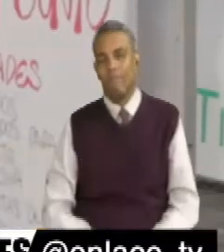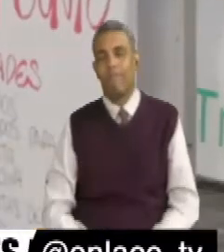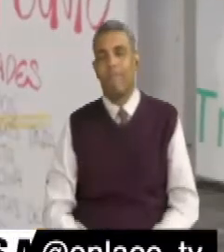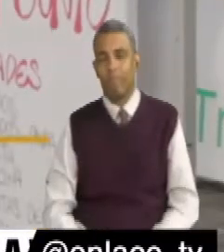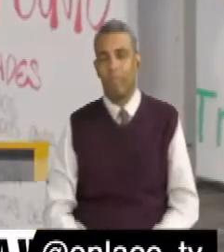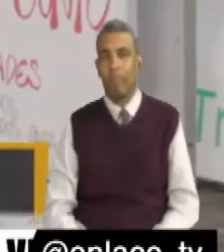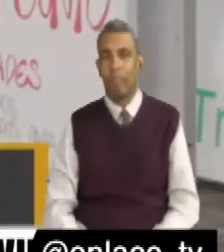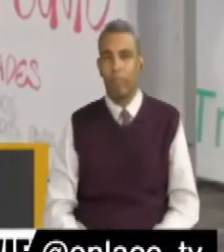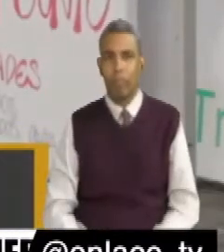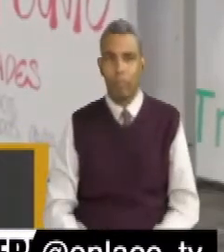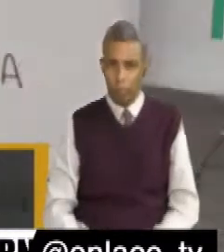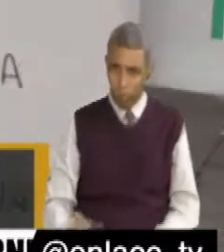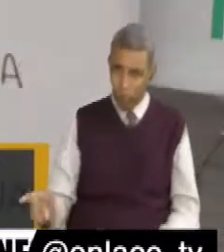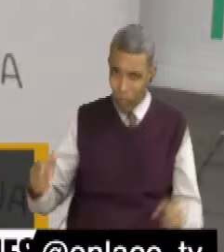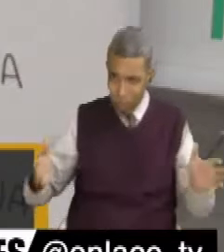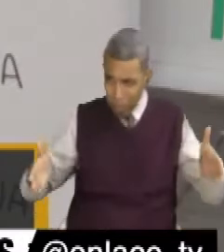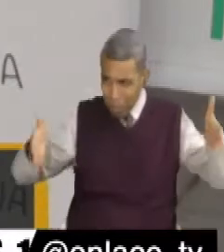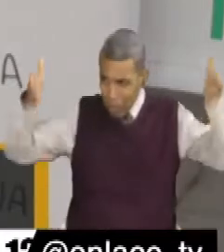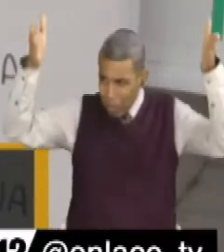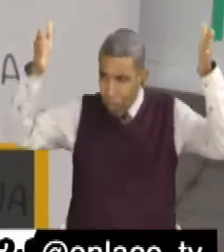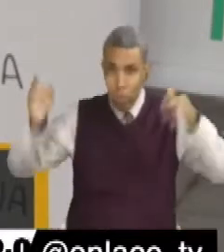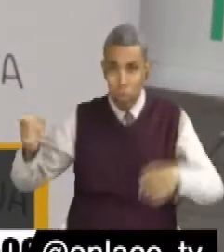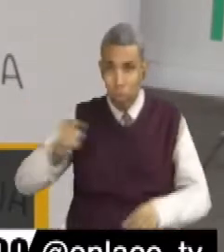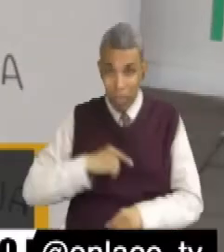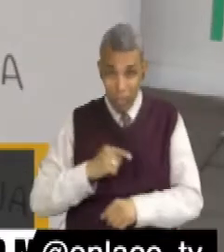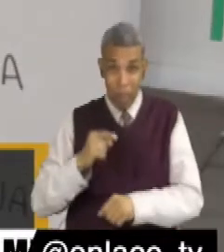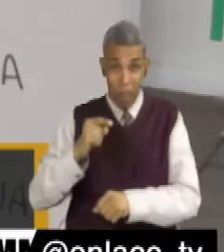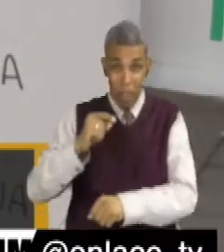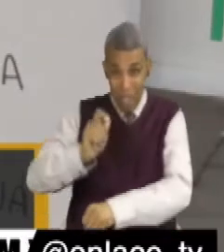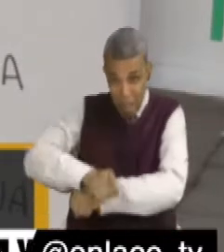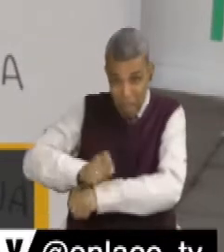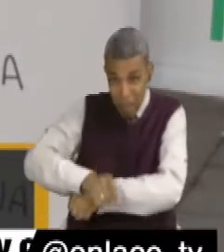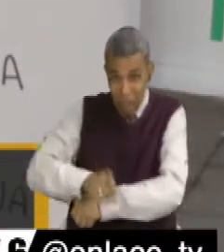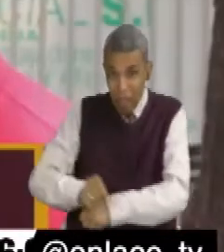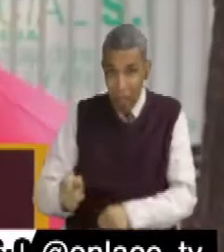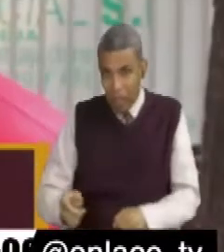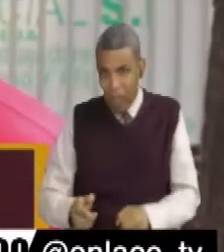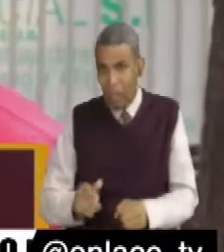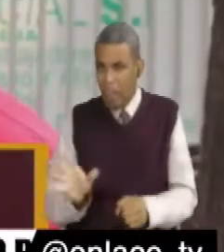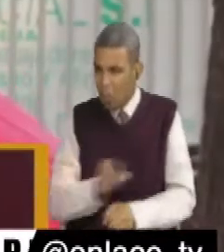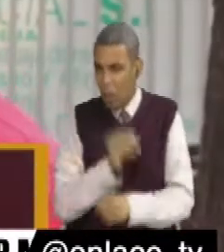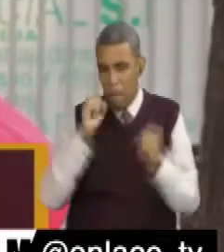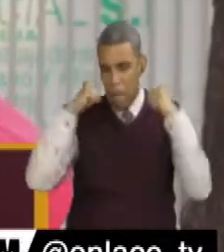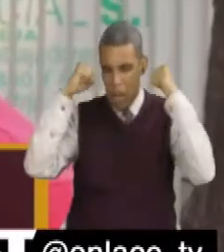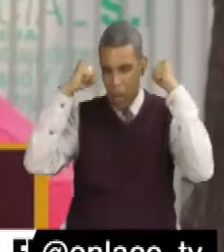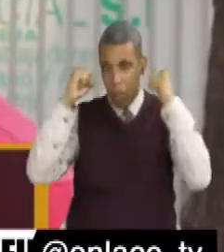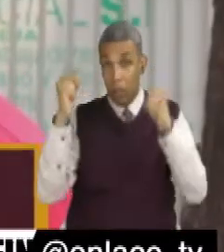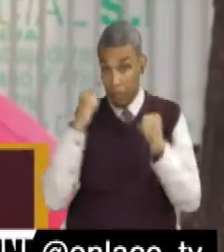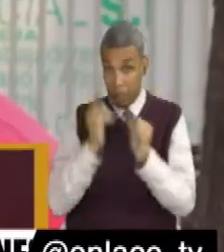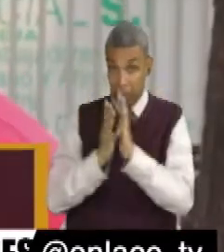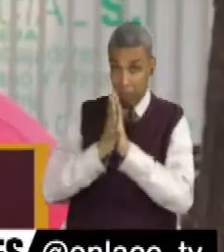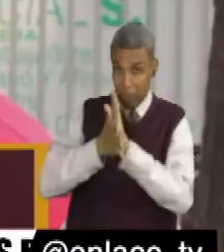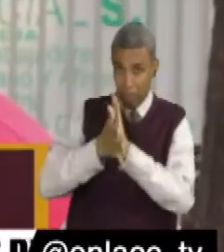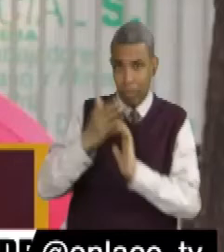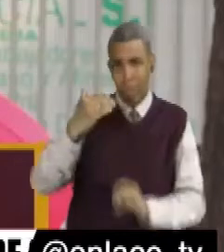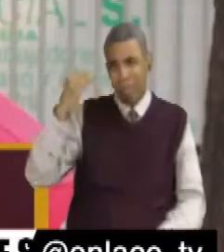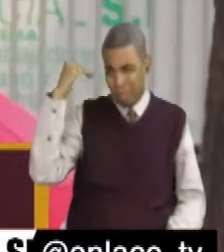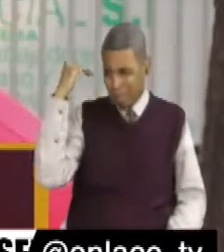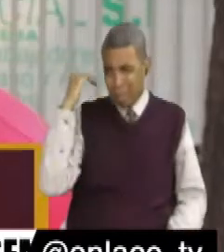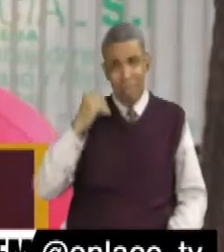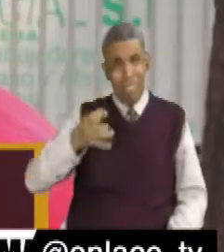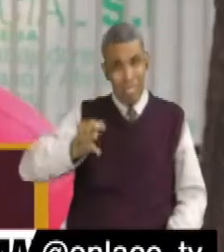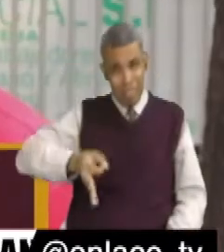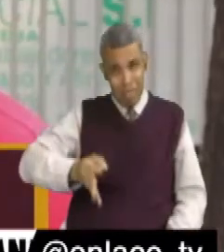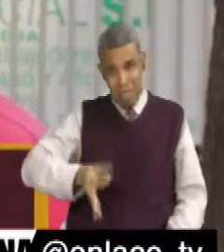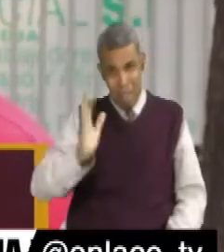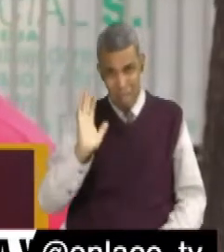de Justicia. Los empleados de la rama judicial se unieron al paro estatal. Siempre hemos estado en un paro escalonado, este es por el llamado de